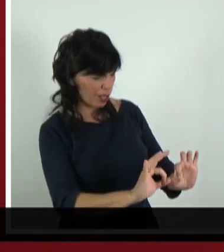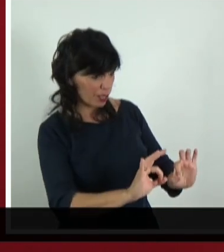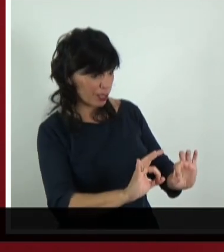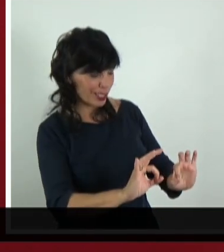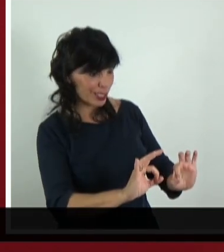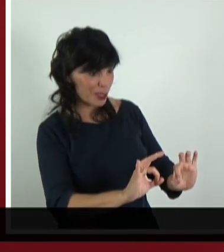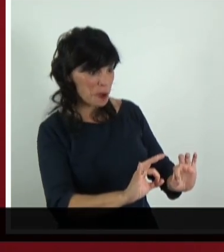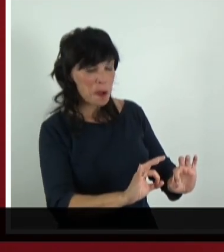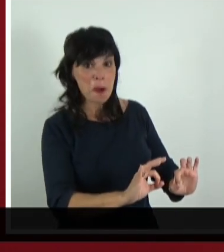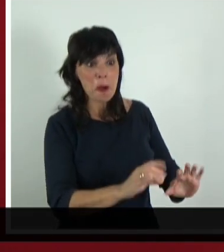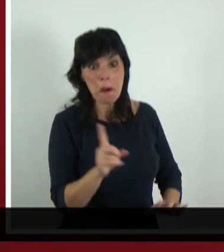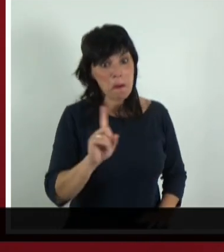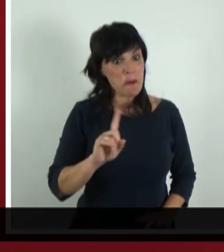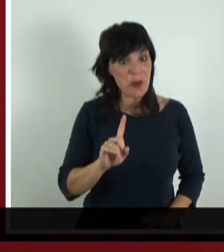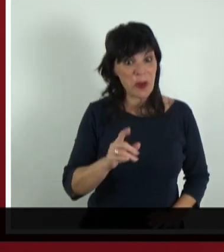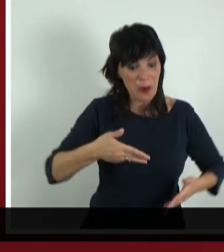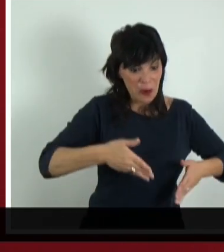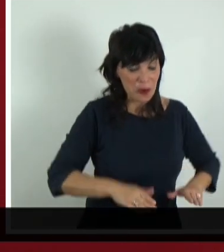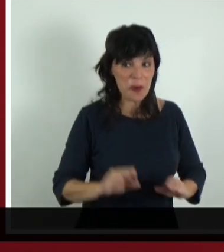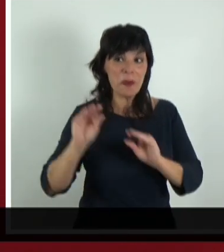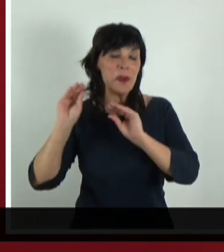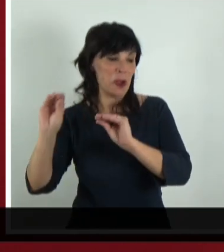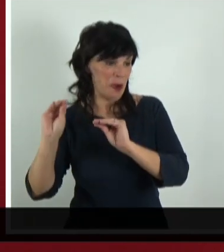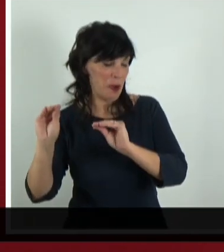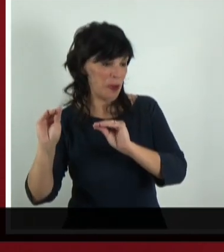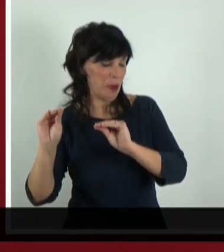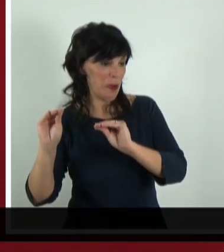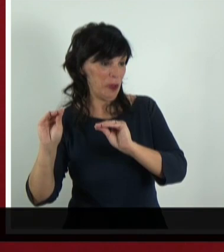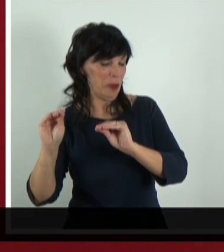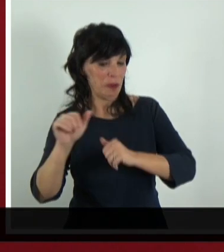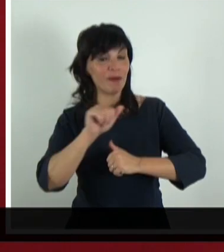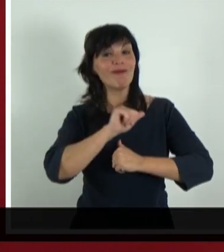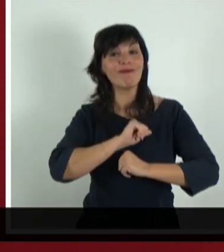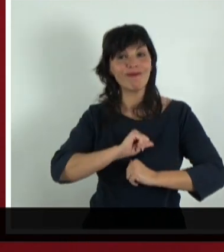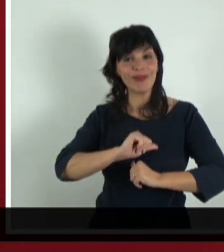Pero era el Hijo, el Mesías.